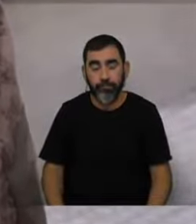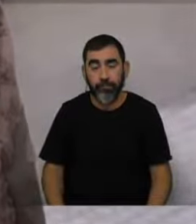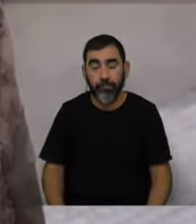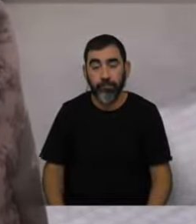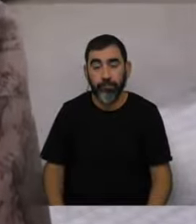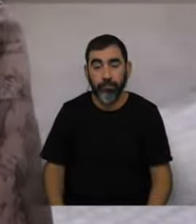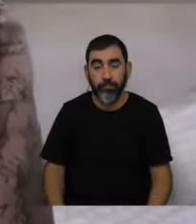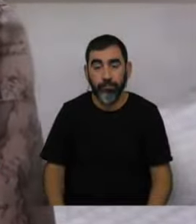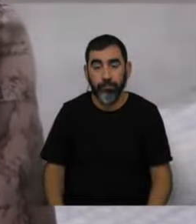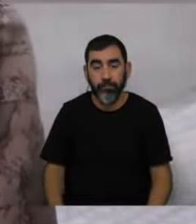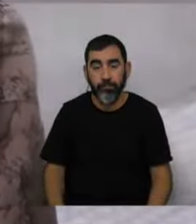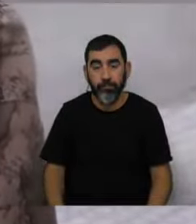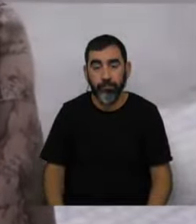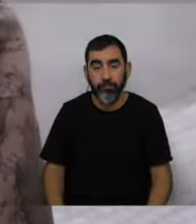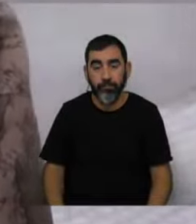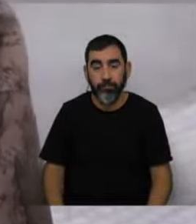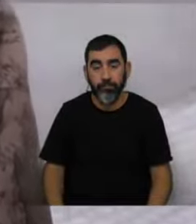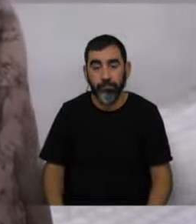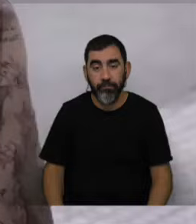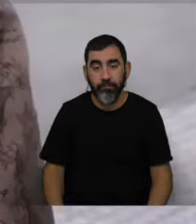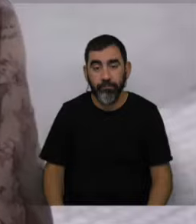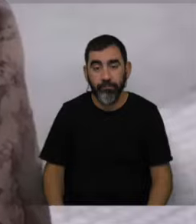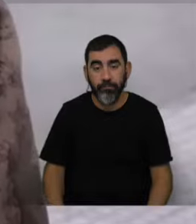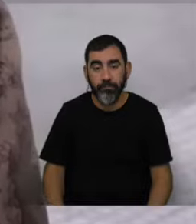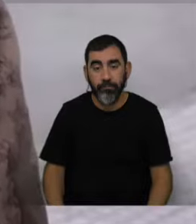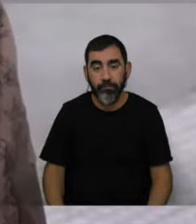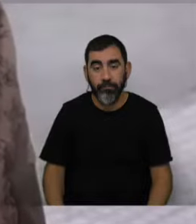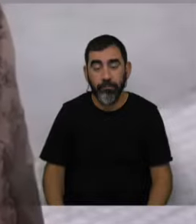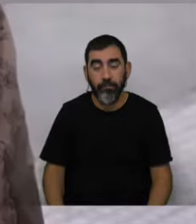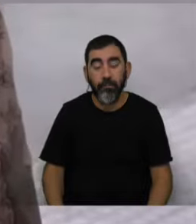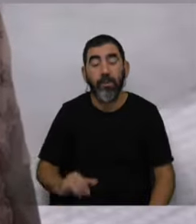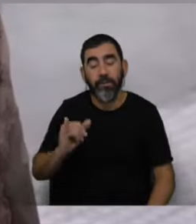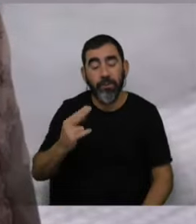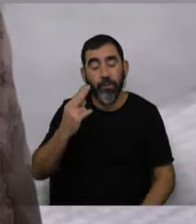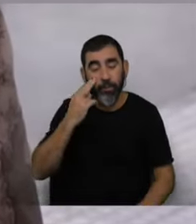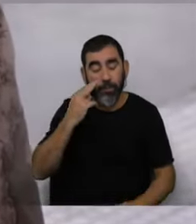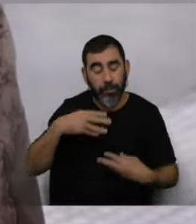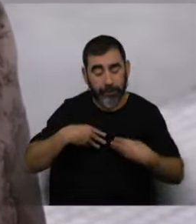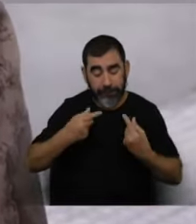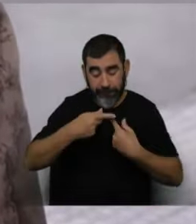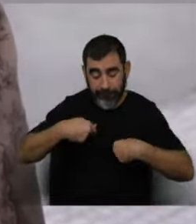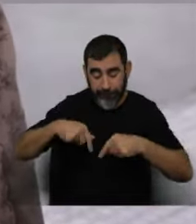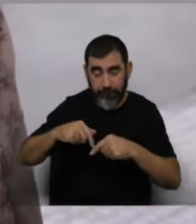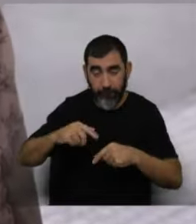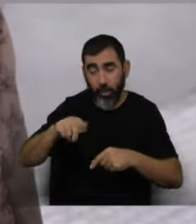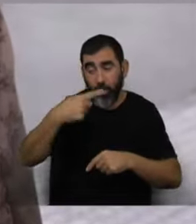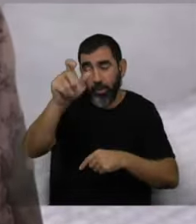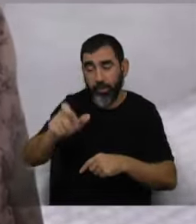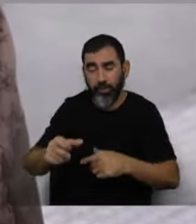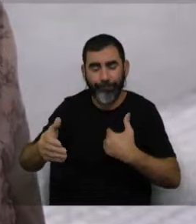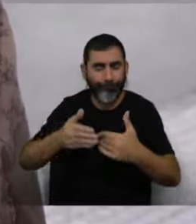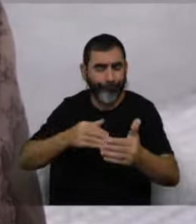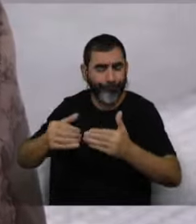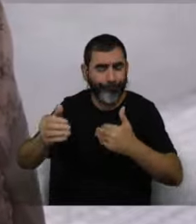al inicio el tema impacta en lo que lo sentimos en los demás es poco